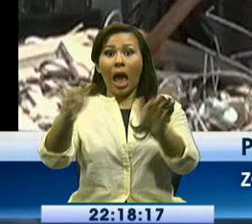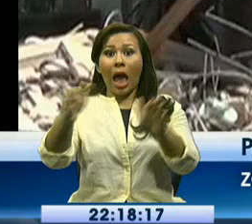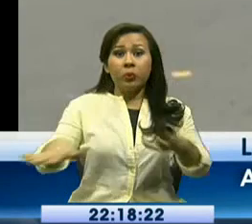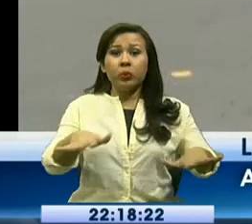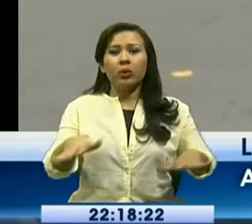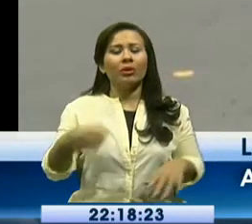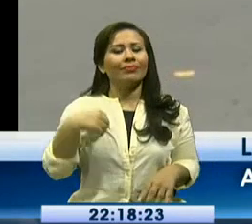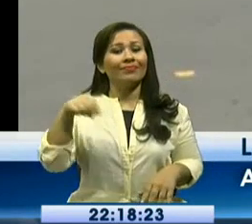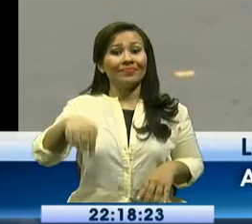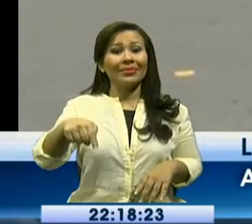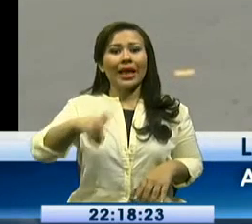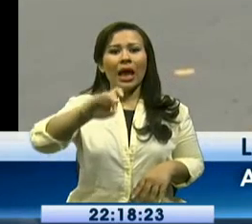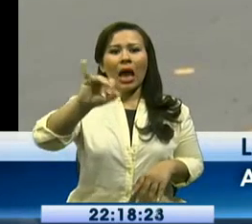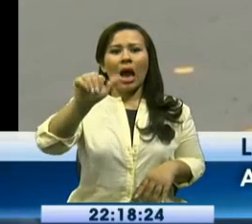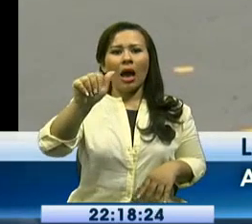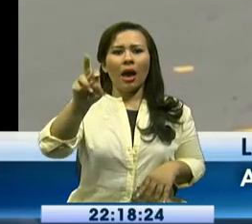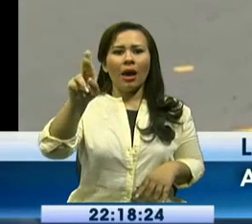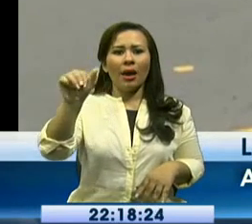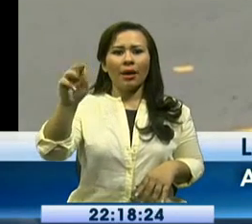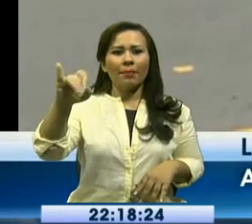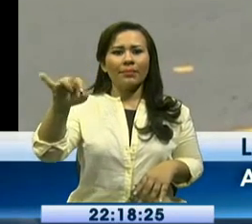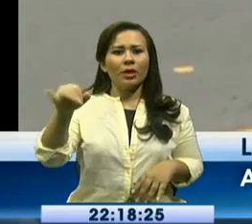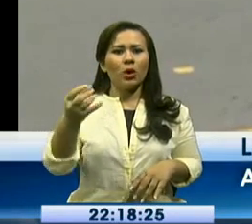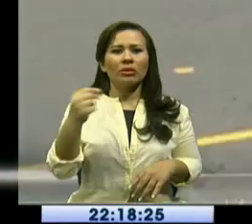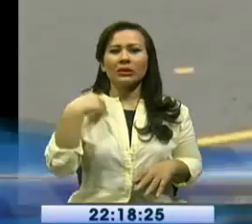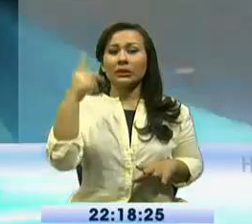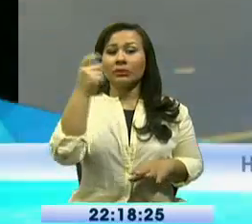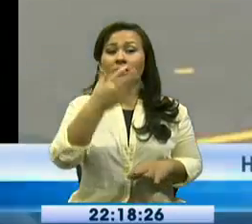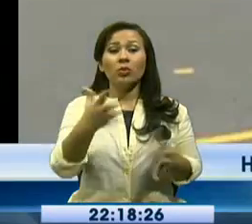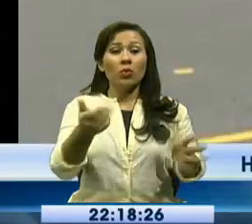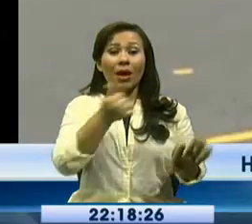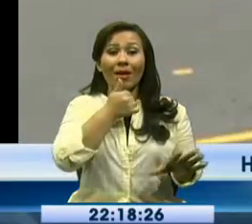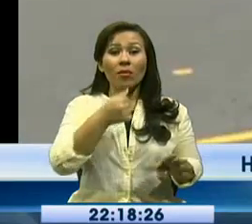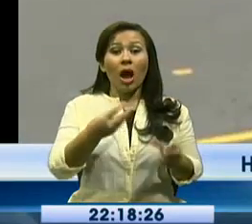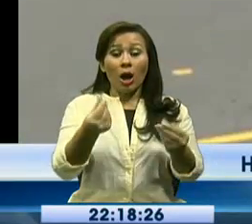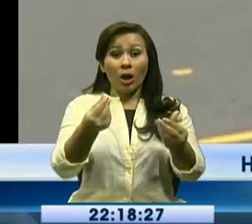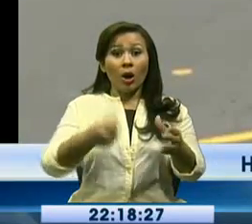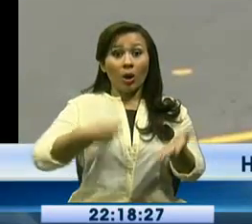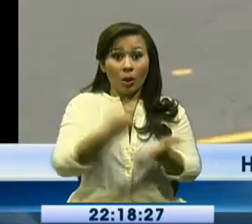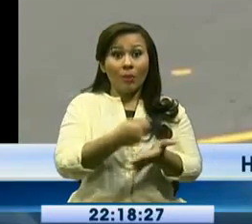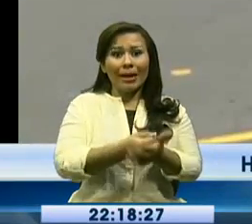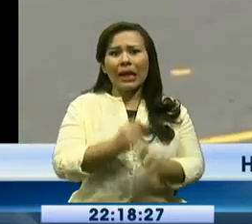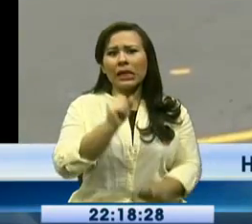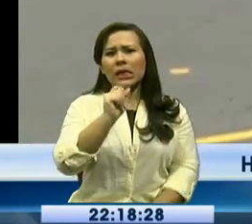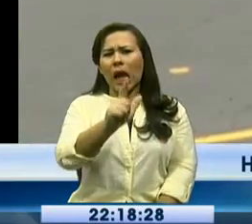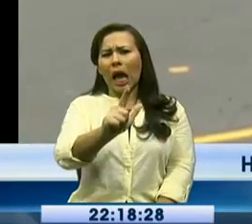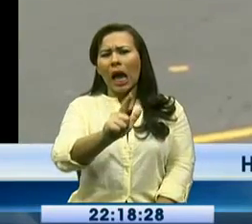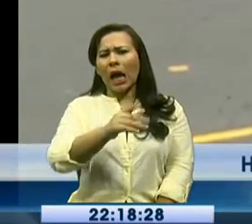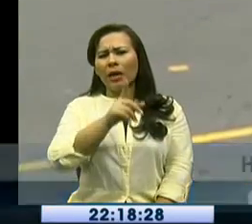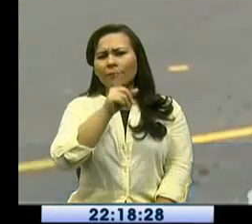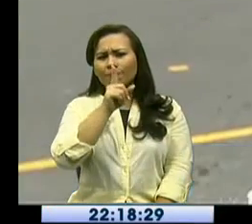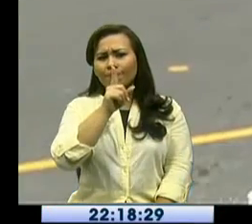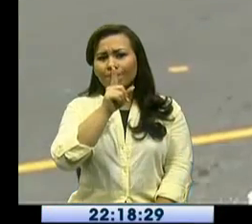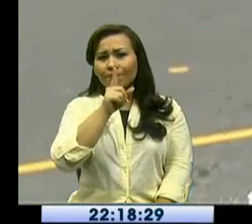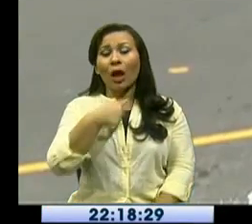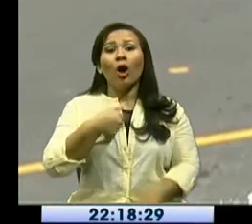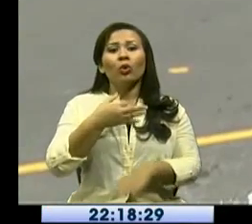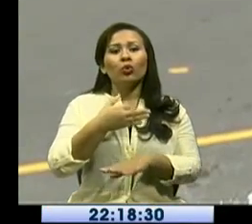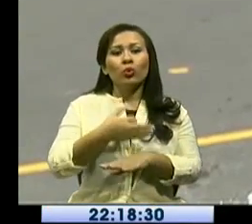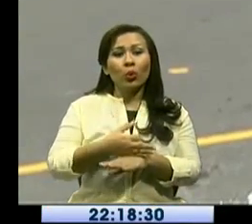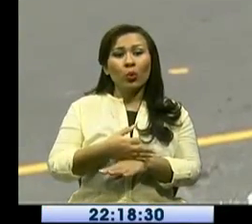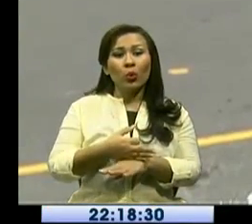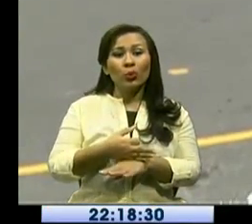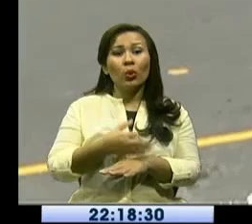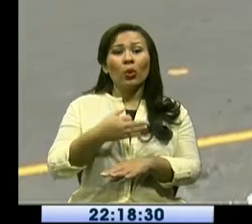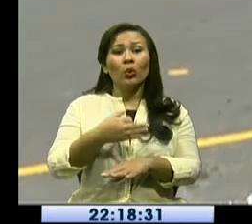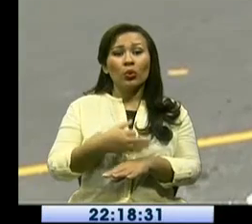La situación en Jaramijó es terrible, ahorita no hay agua, las cosas han subido. Incluso hay que coger turnos para comprar